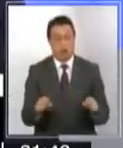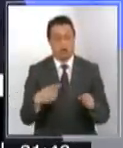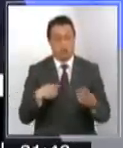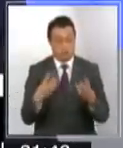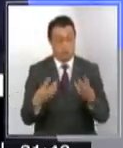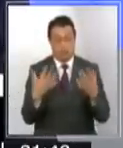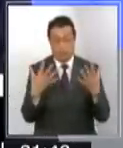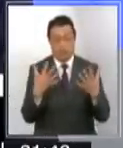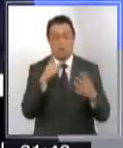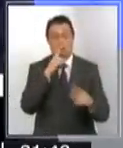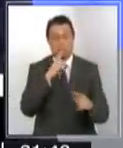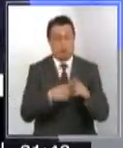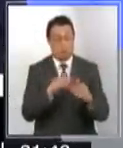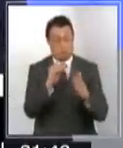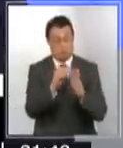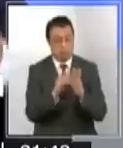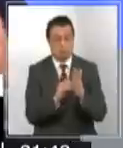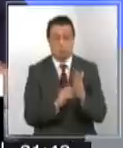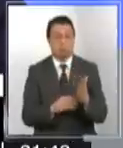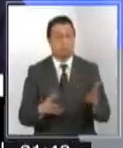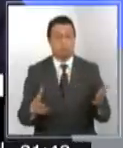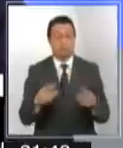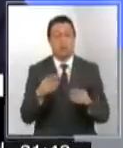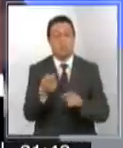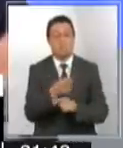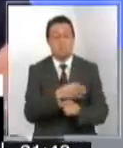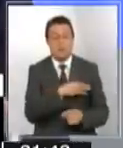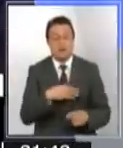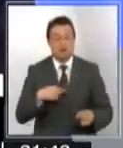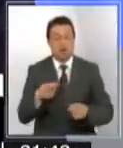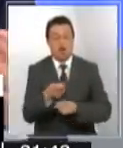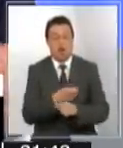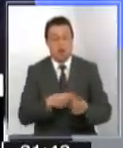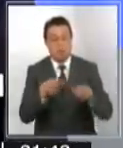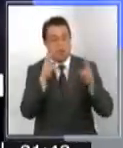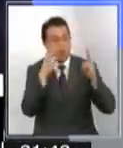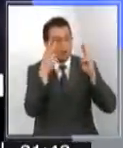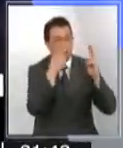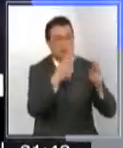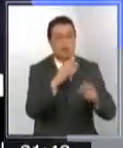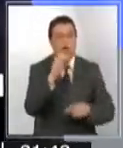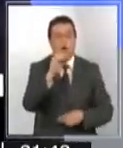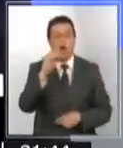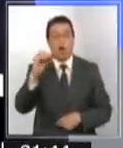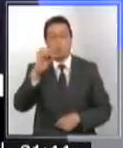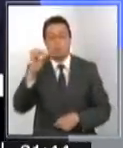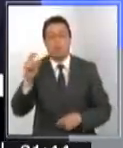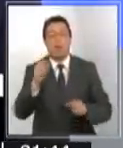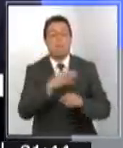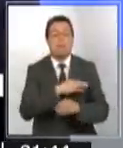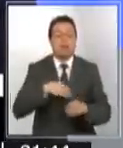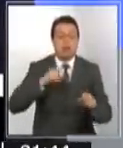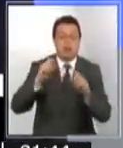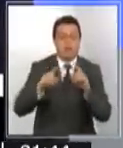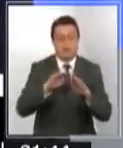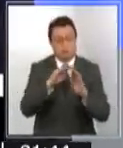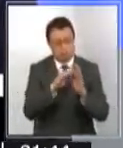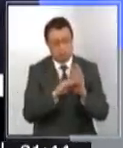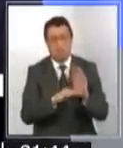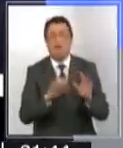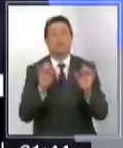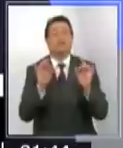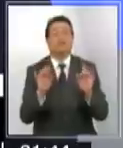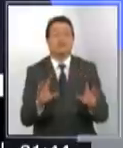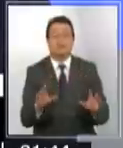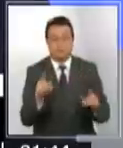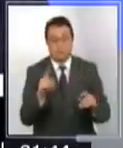10 nombres que podrían ser ministro de Hacienda, ministro de Economía, ministro de Transporte, Obras Públicas, Defensa. No hay muchos cambios. Hay temas muchas veces